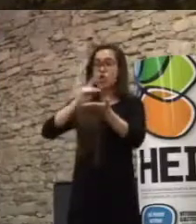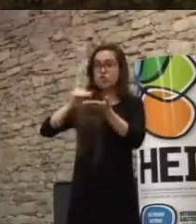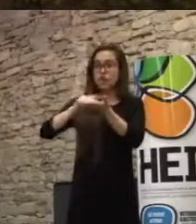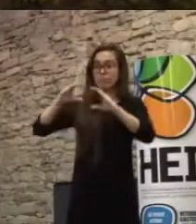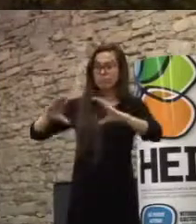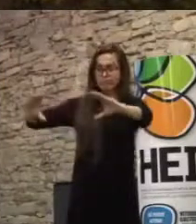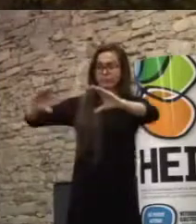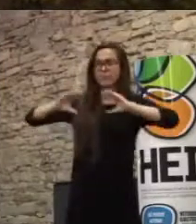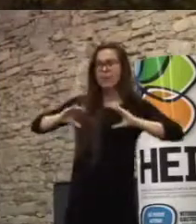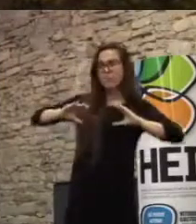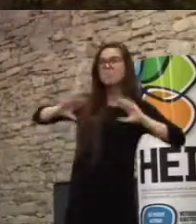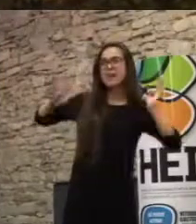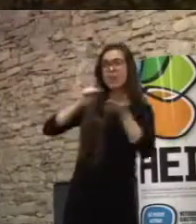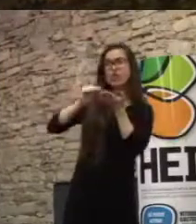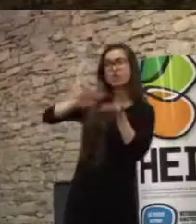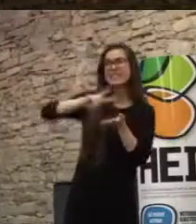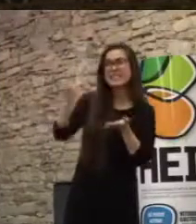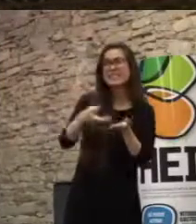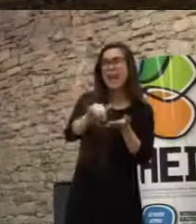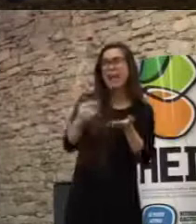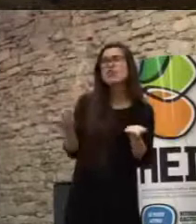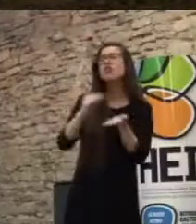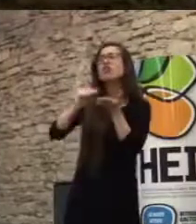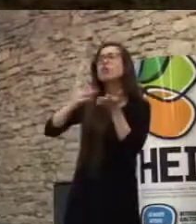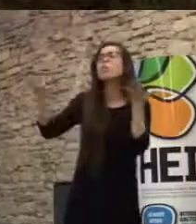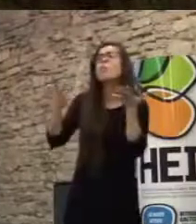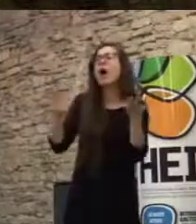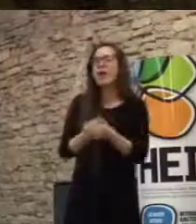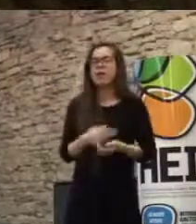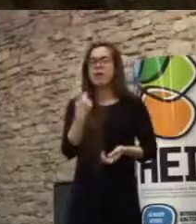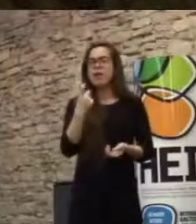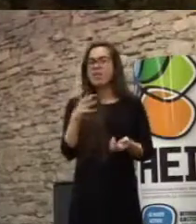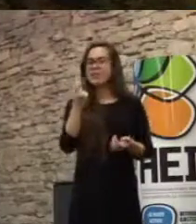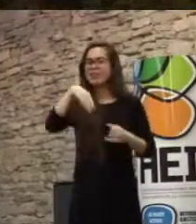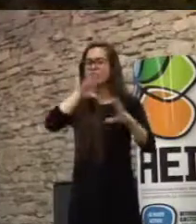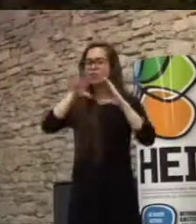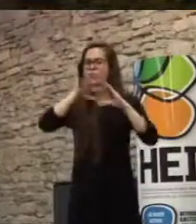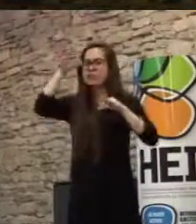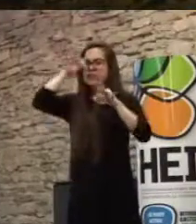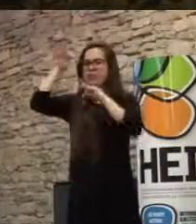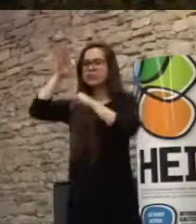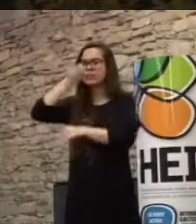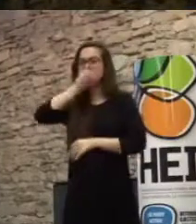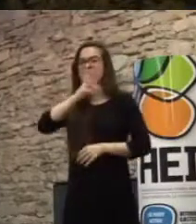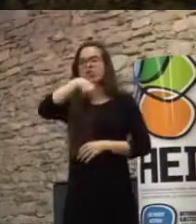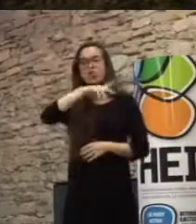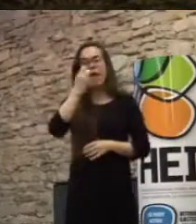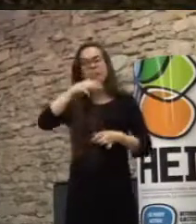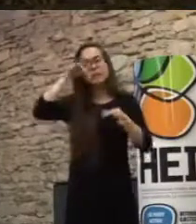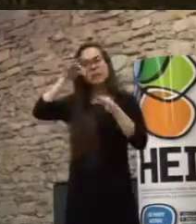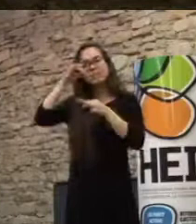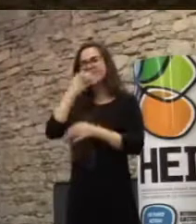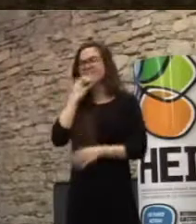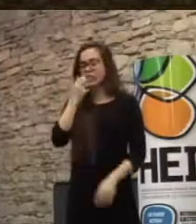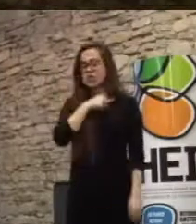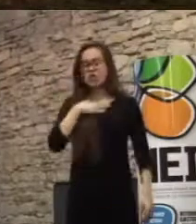si me sigues la idea así que los globalizadores nos inducen a muchísimos errores en la comunicación por lo tanto tenemos que ser específicos es decir si yo